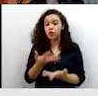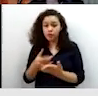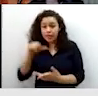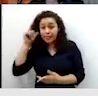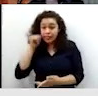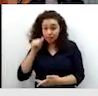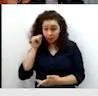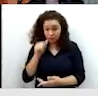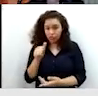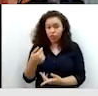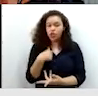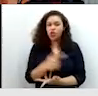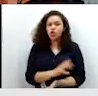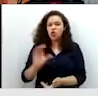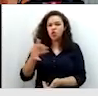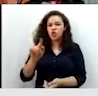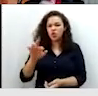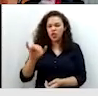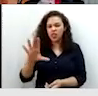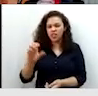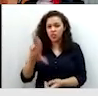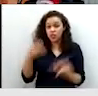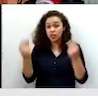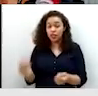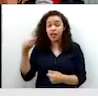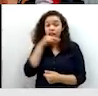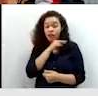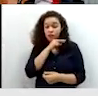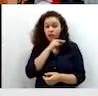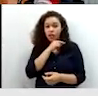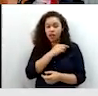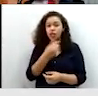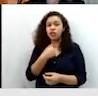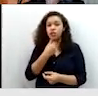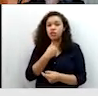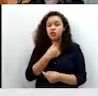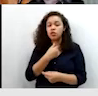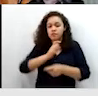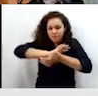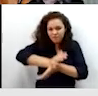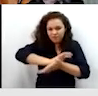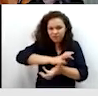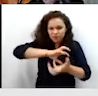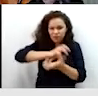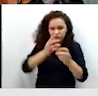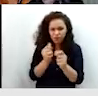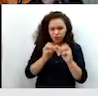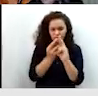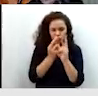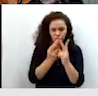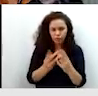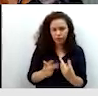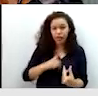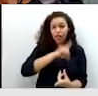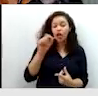quiero hacer una cloración rápida, ¿qué es lo que voy a hacer? Pulverizo mi tableta y la esparzo en el